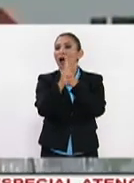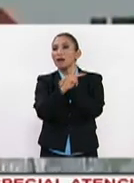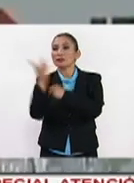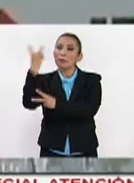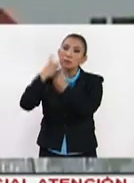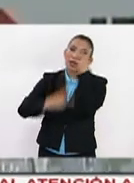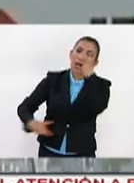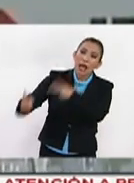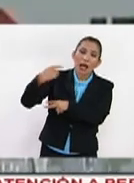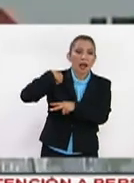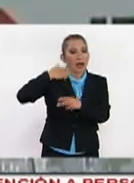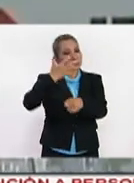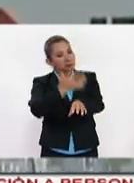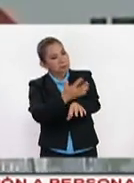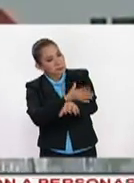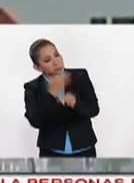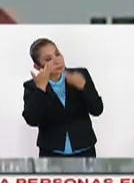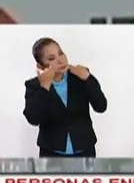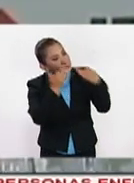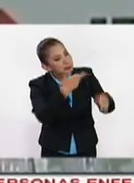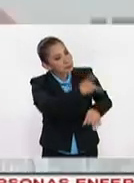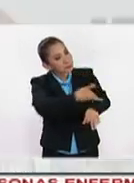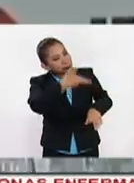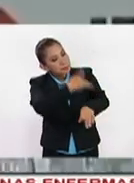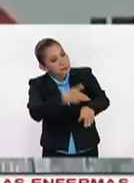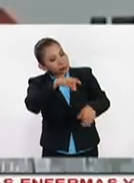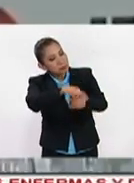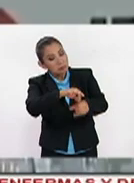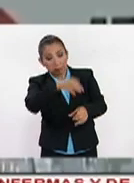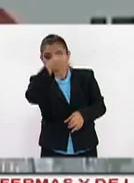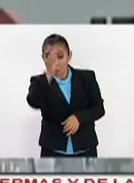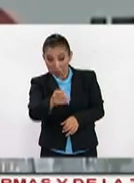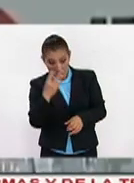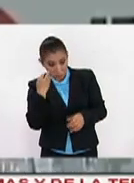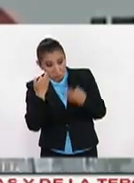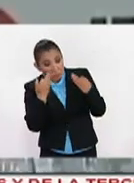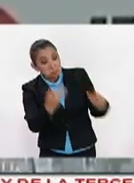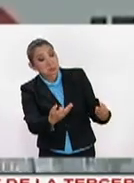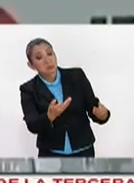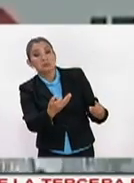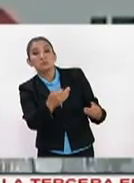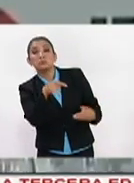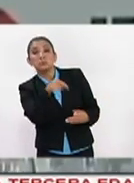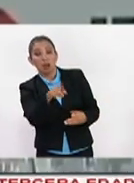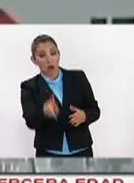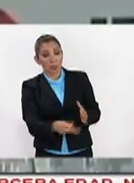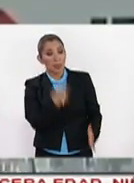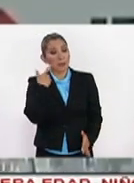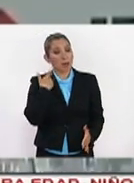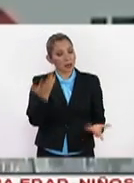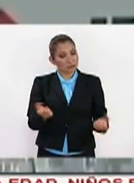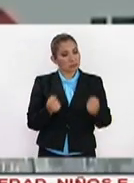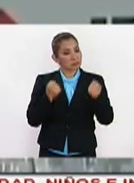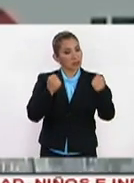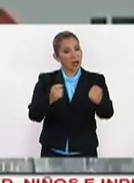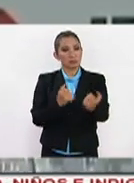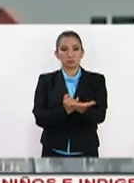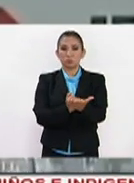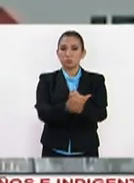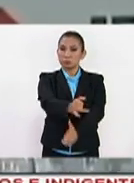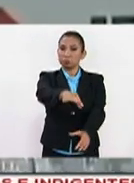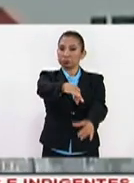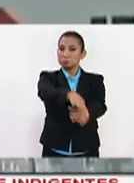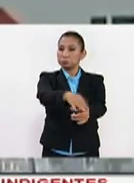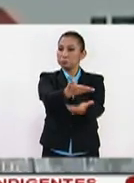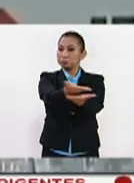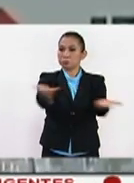han venido a acompañarnos en este proceso, ratifican una vez más este talante democrático